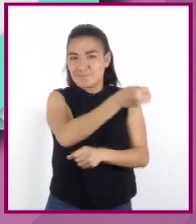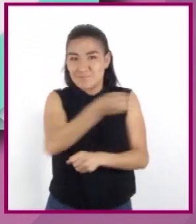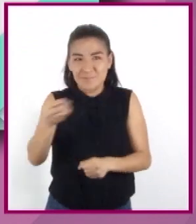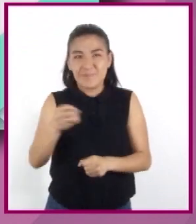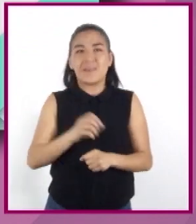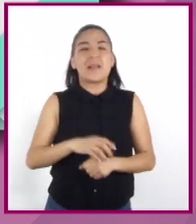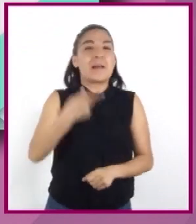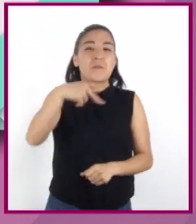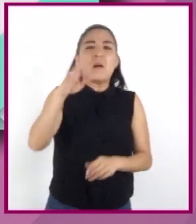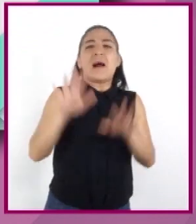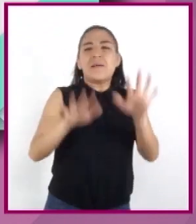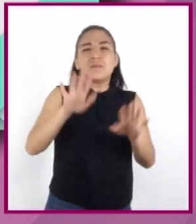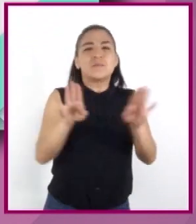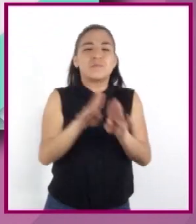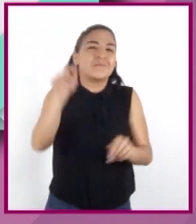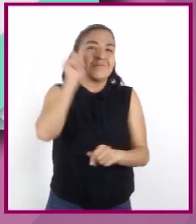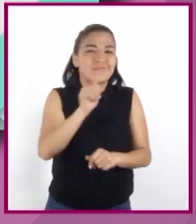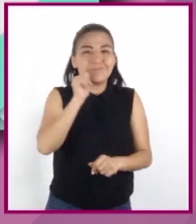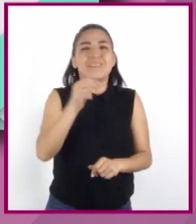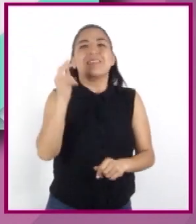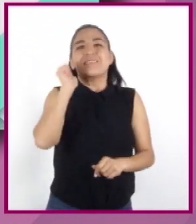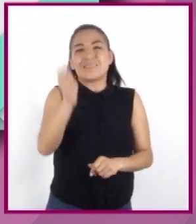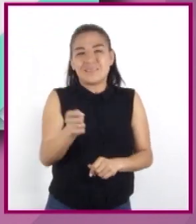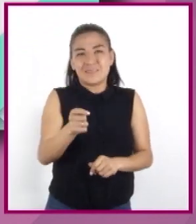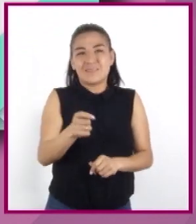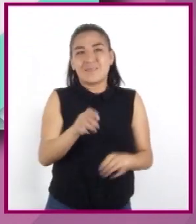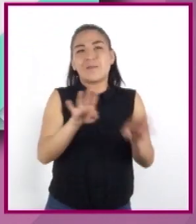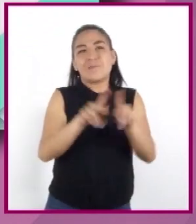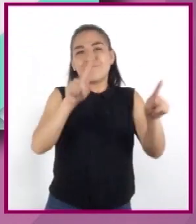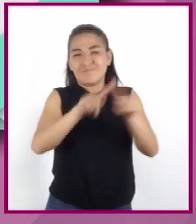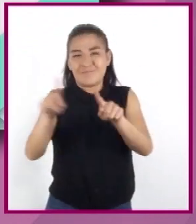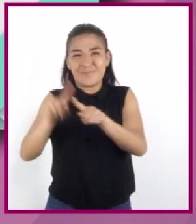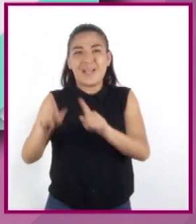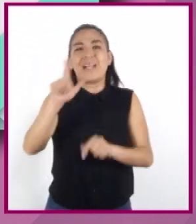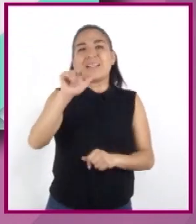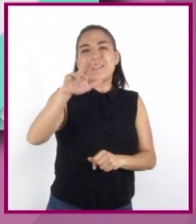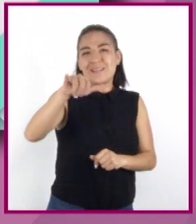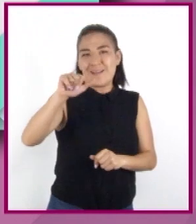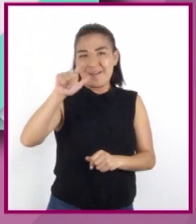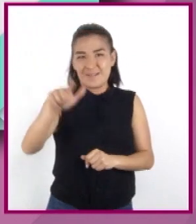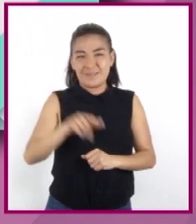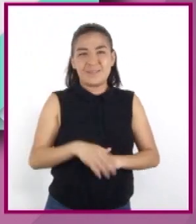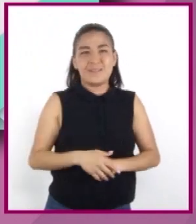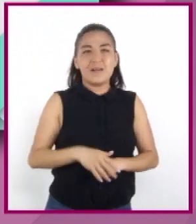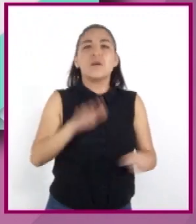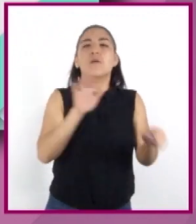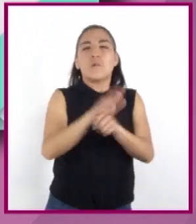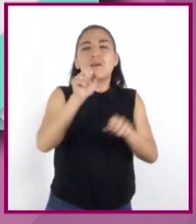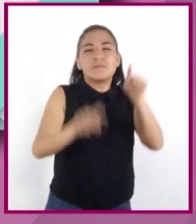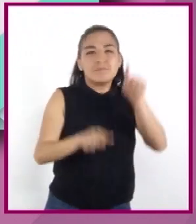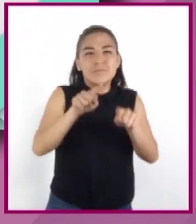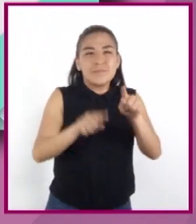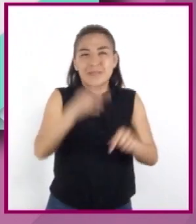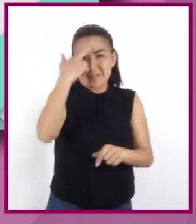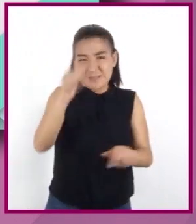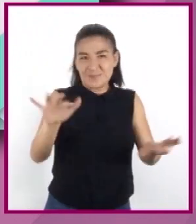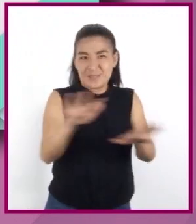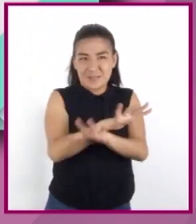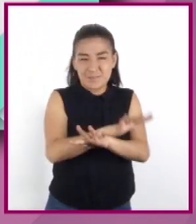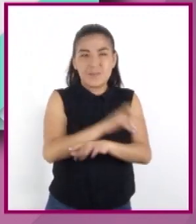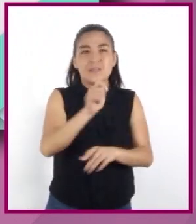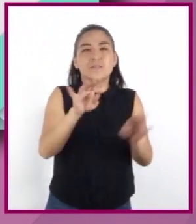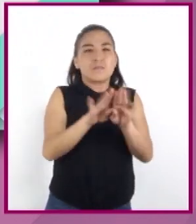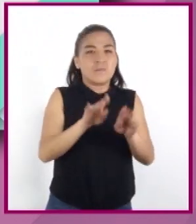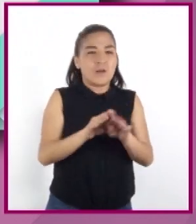no necesariamente siempre sucede en el caso de la variación lineal. Calculemos su razón de cambio. Elegimos dos